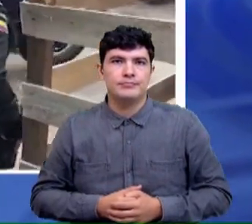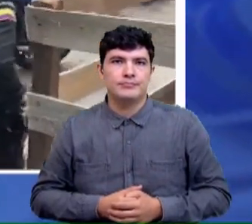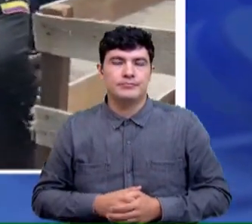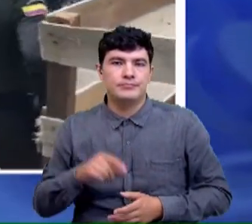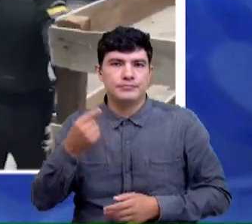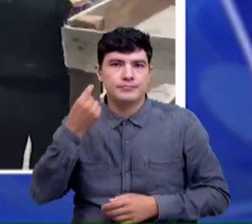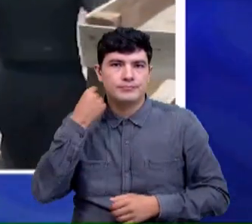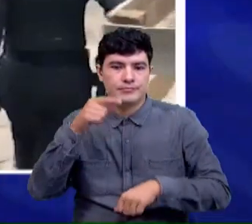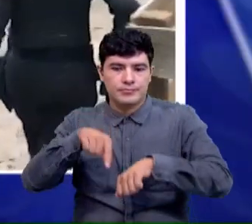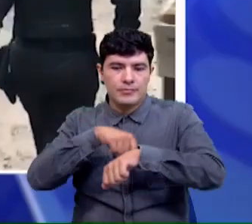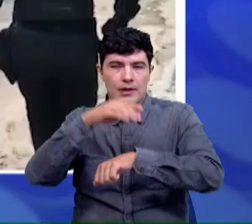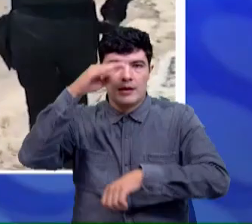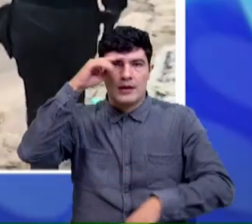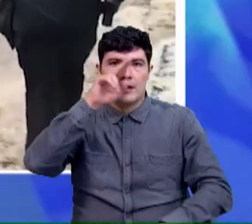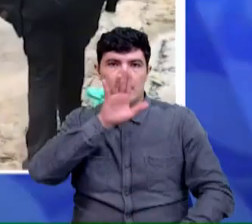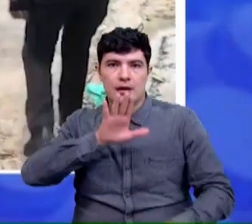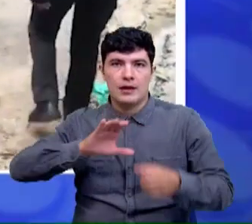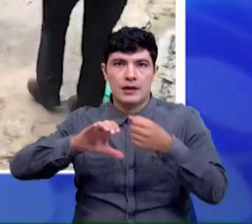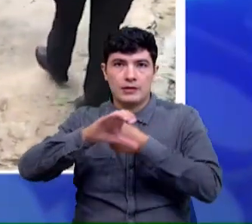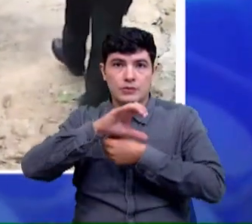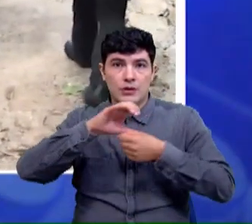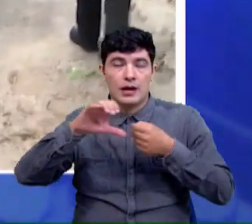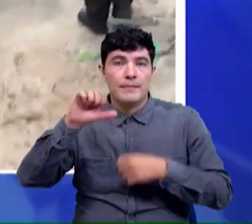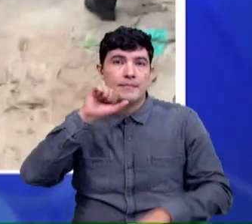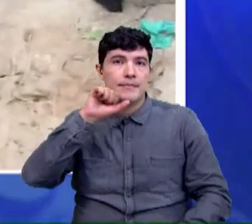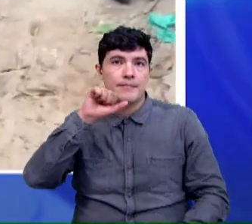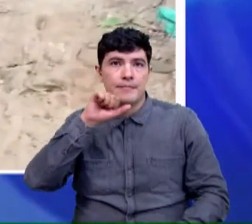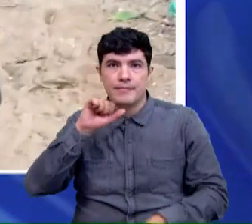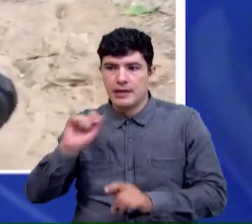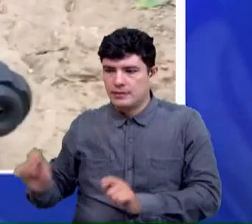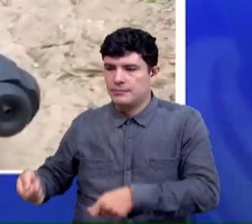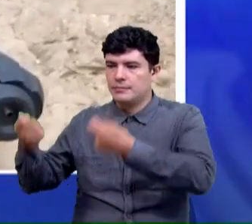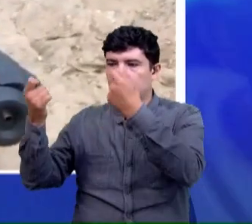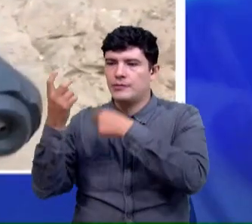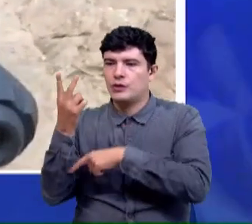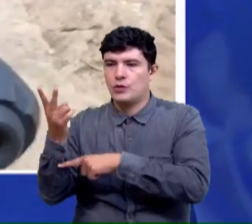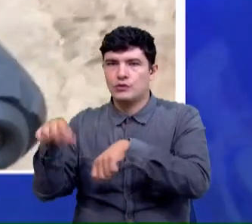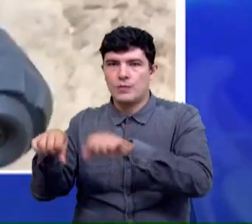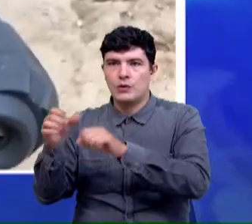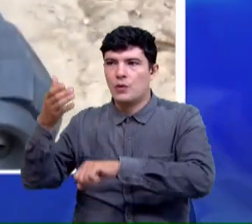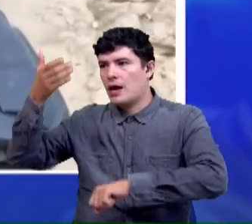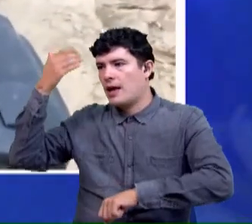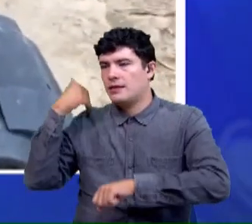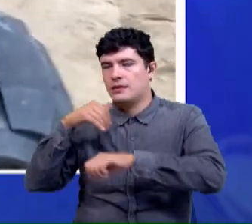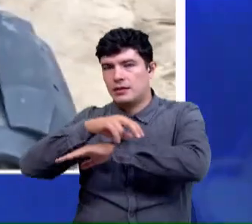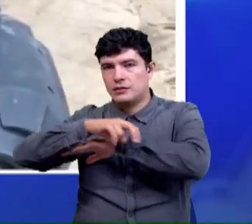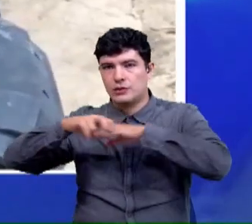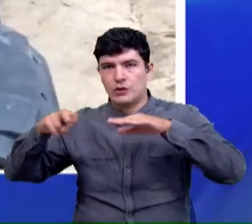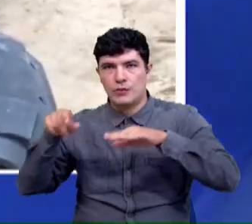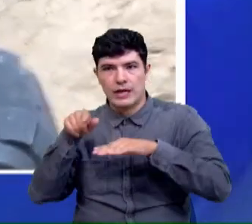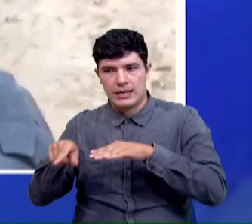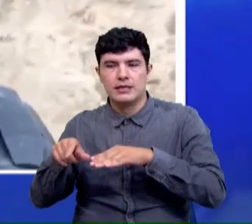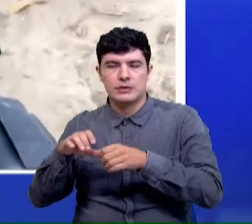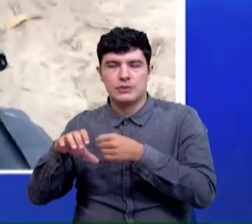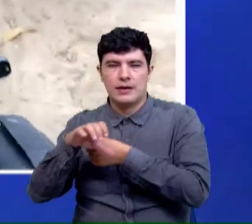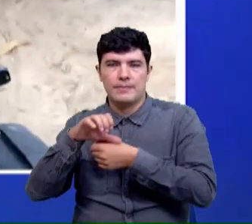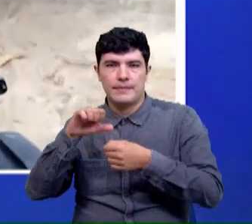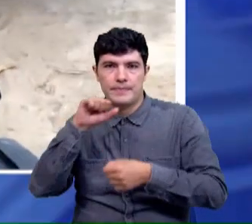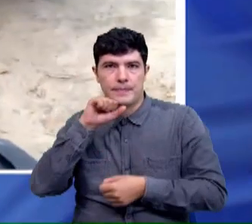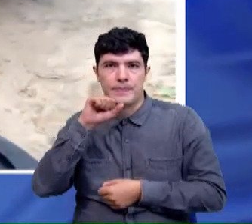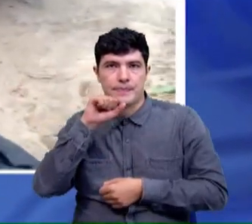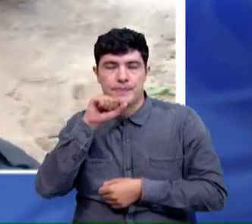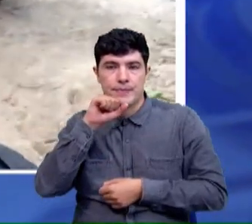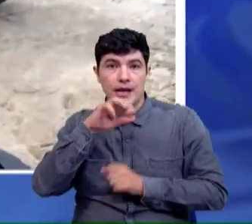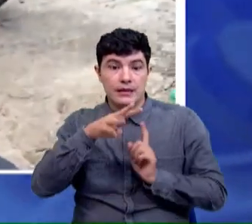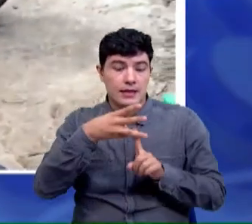En las últimas horas, la policía del Magdalena Medio recuperó 2 motocicletas que habían sido hurtadas en el puerto petrolero.